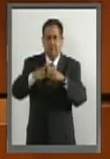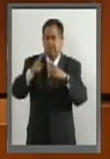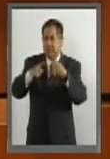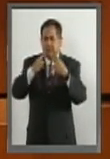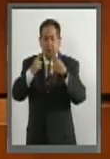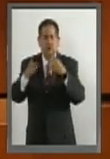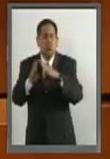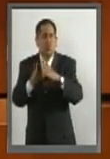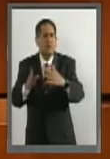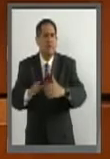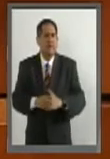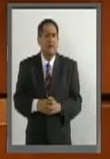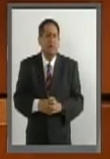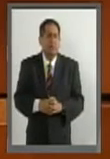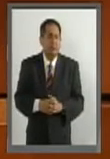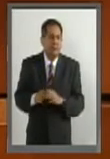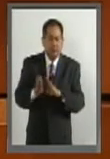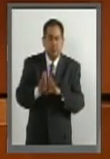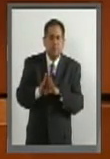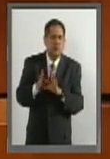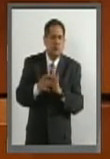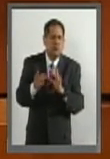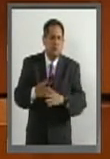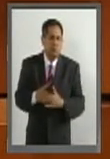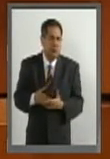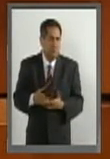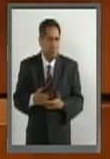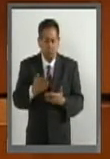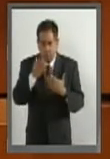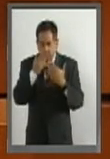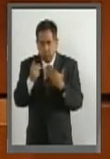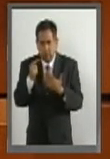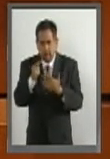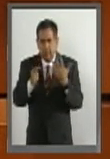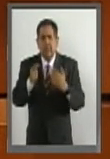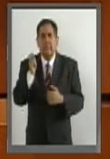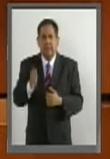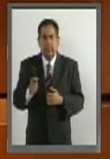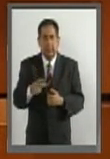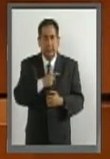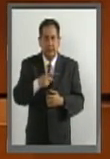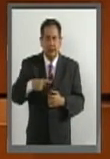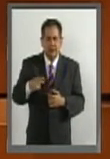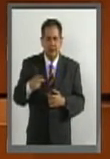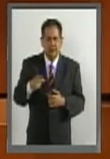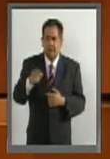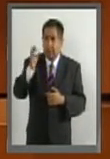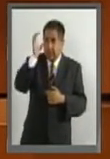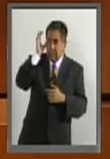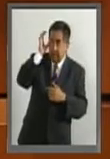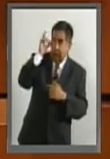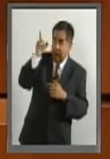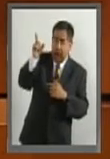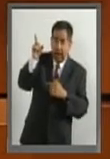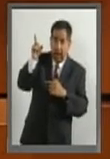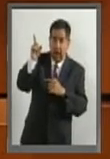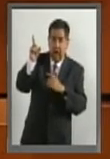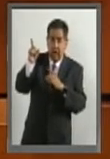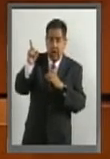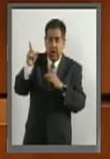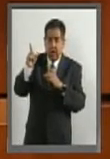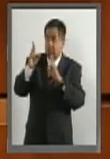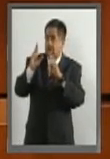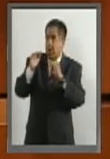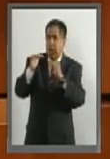expectativas, ¿verdad?, no analiza que tenemos con China una pérdida,